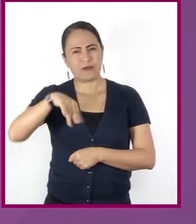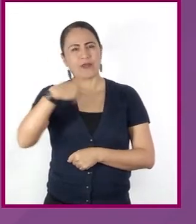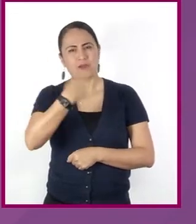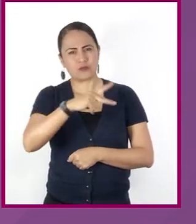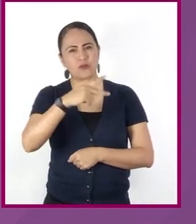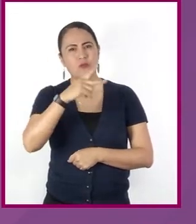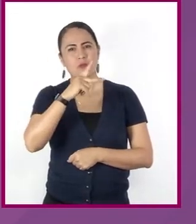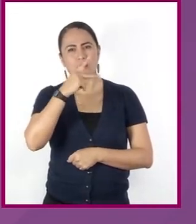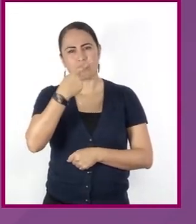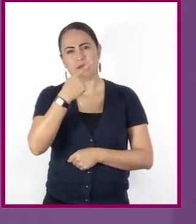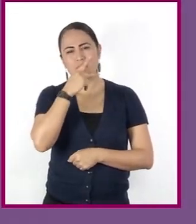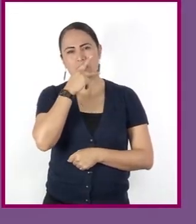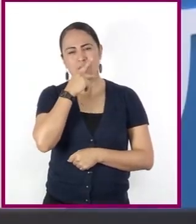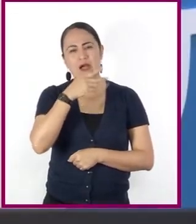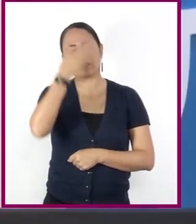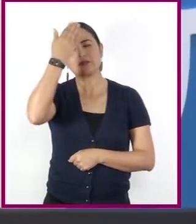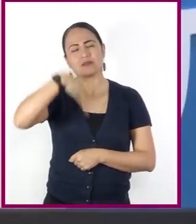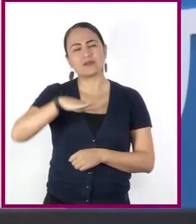¿Ustedes también?